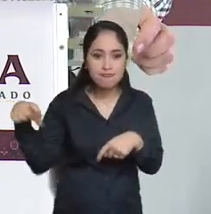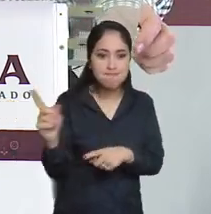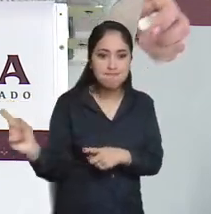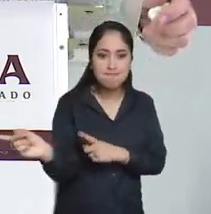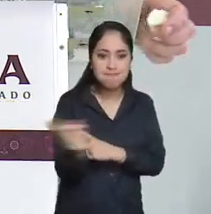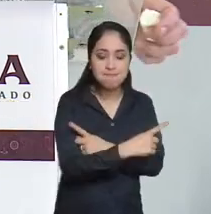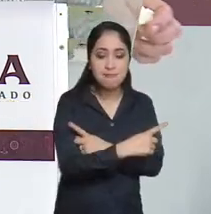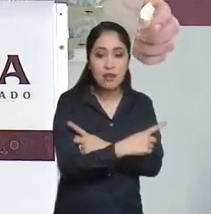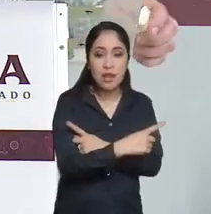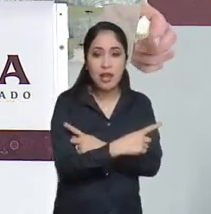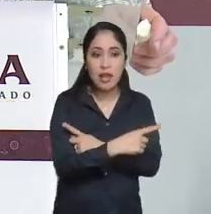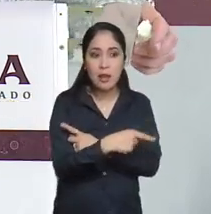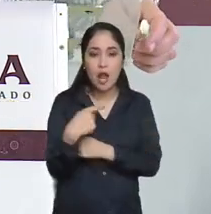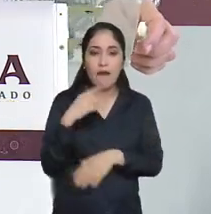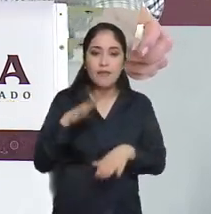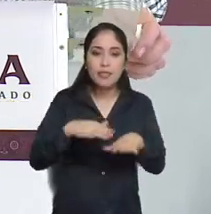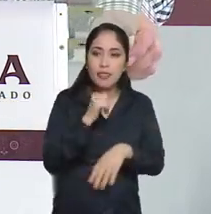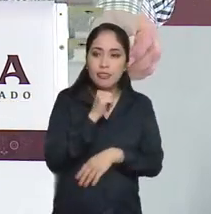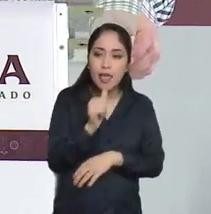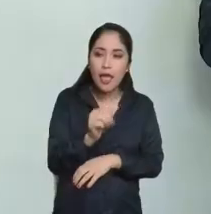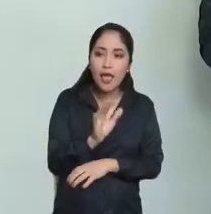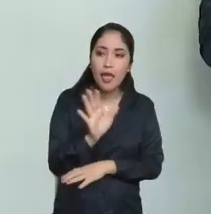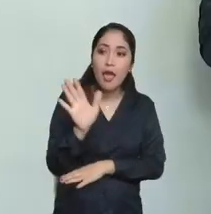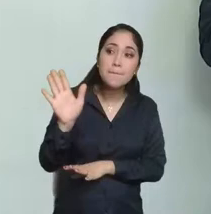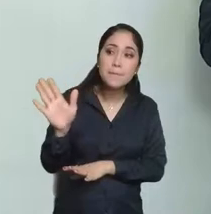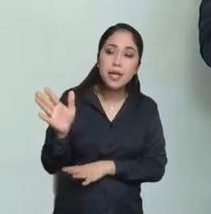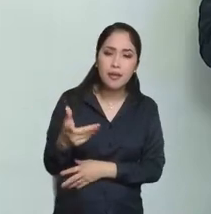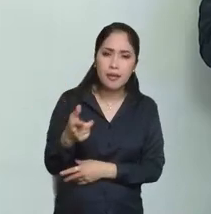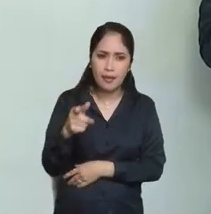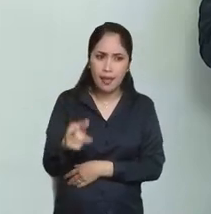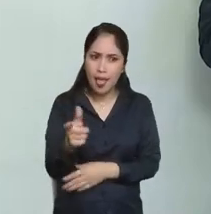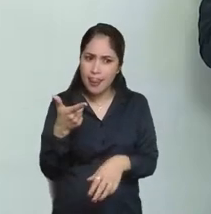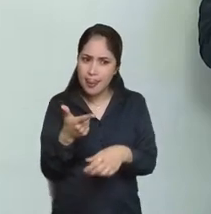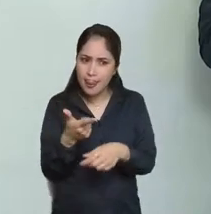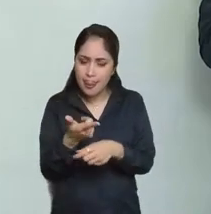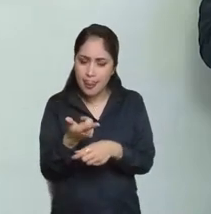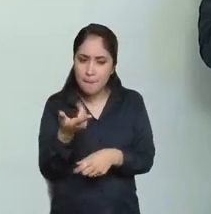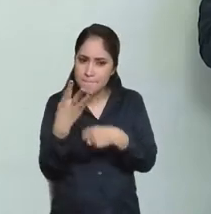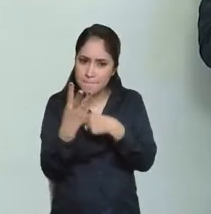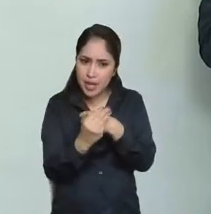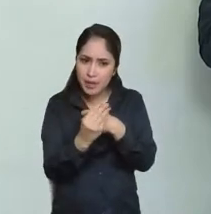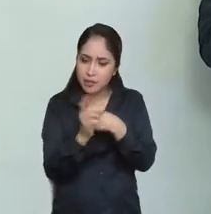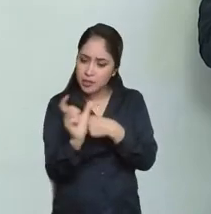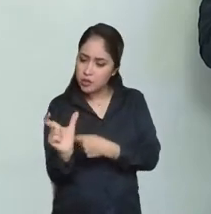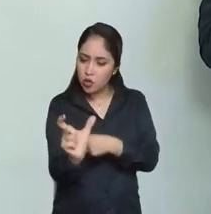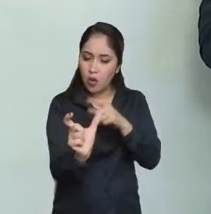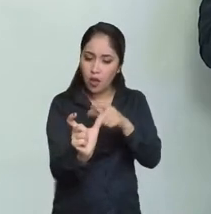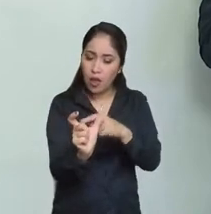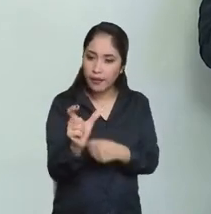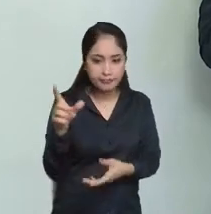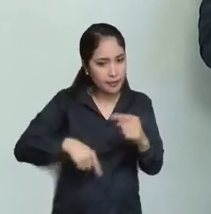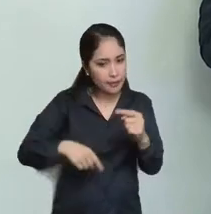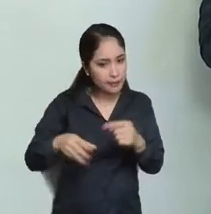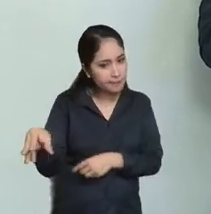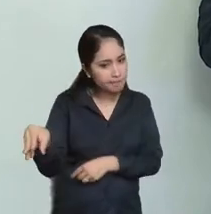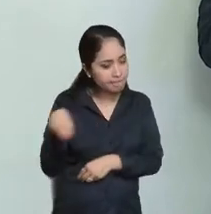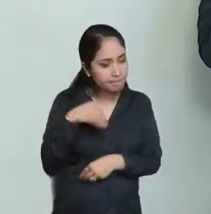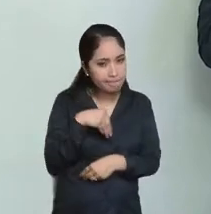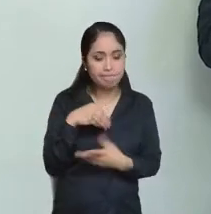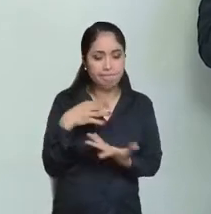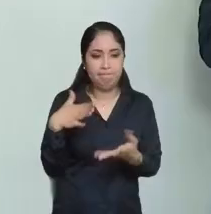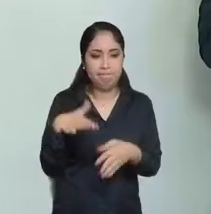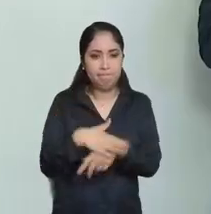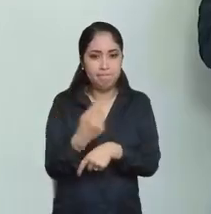Lamentablemente en ese mundo todavía existe la corrupción misma, que deja circular a los motociclistas sin